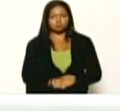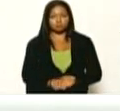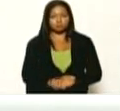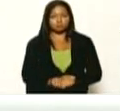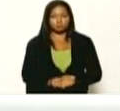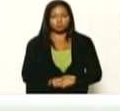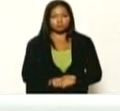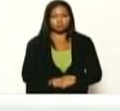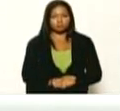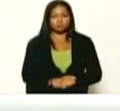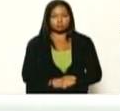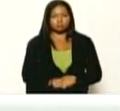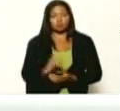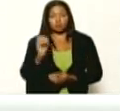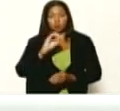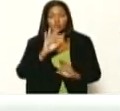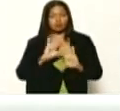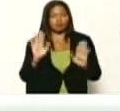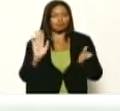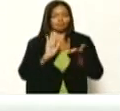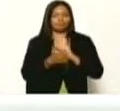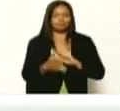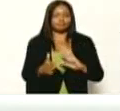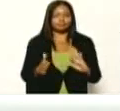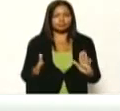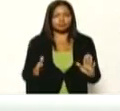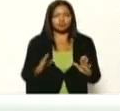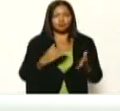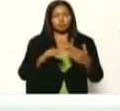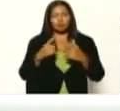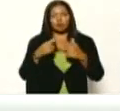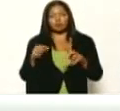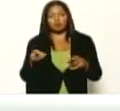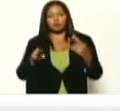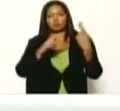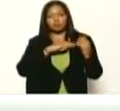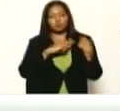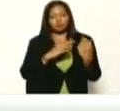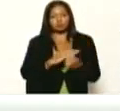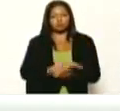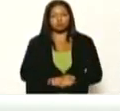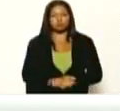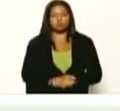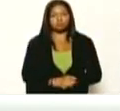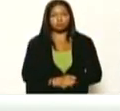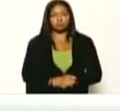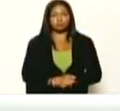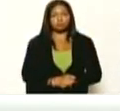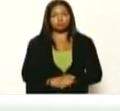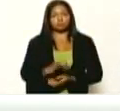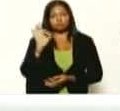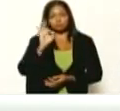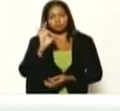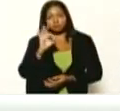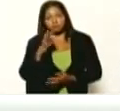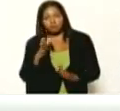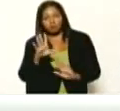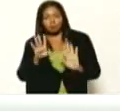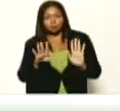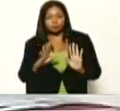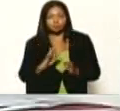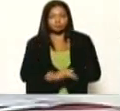gobernación, o me retiro, o voy para otras responsabilidades. Eso es un porcentaje. ¿Qué más?